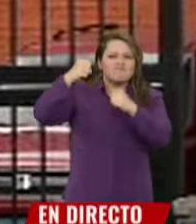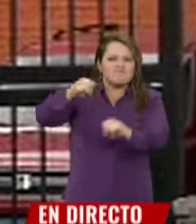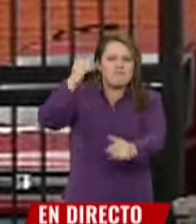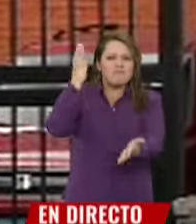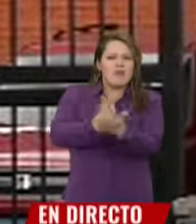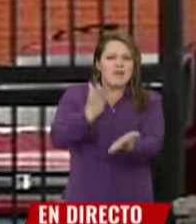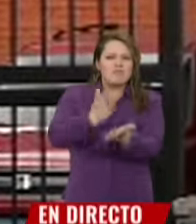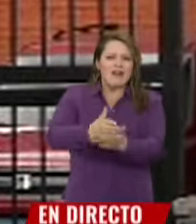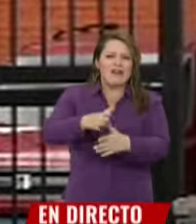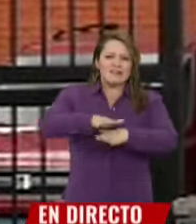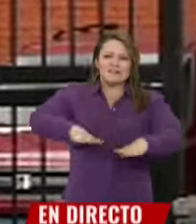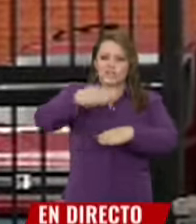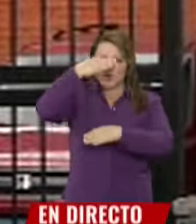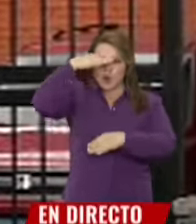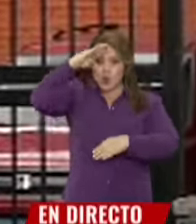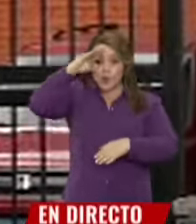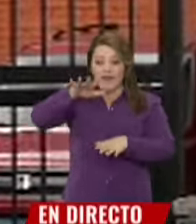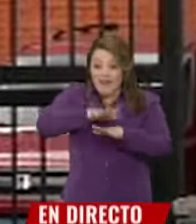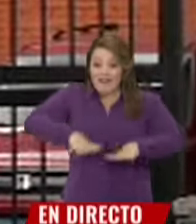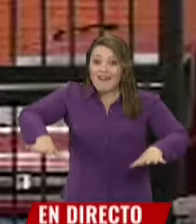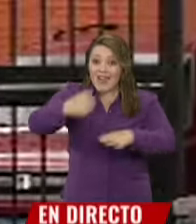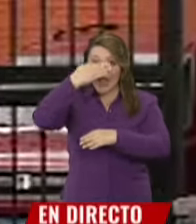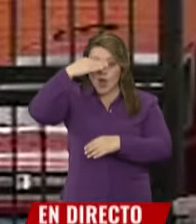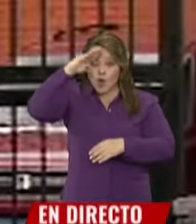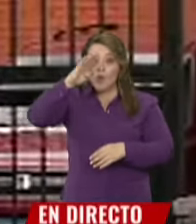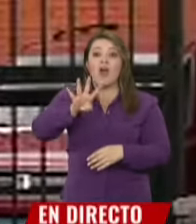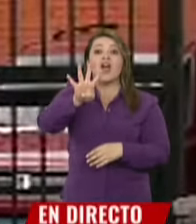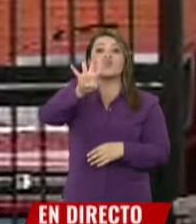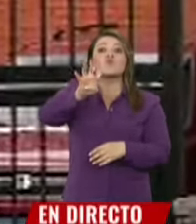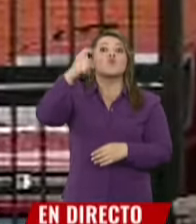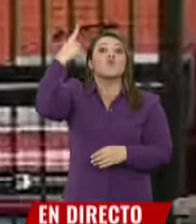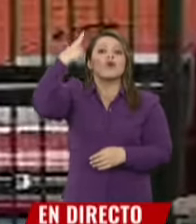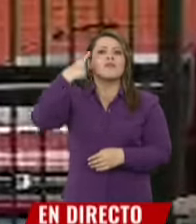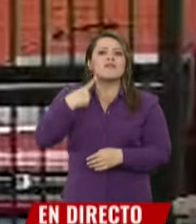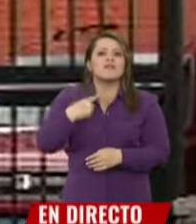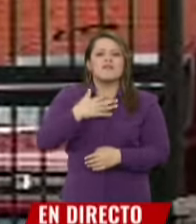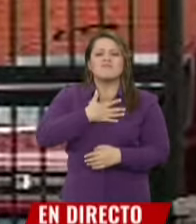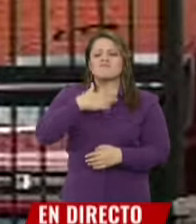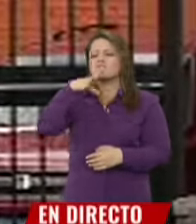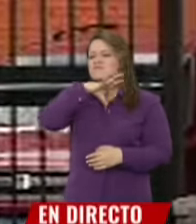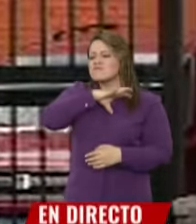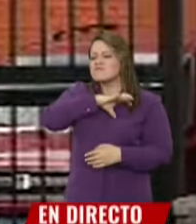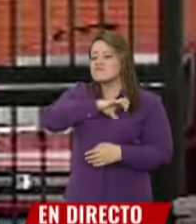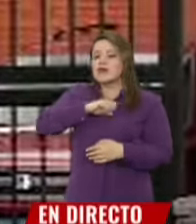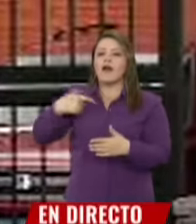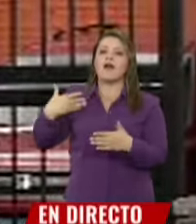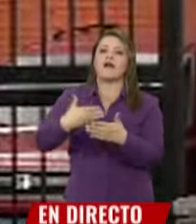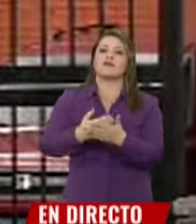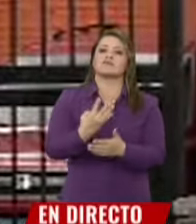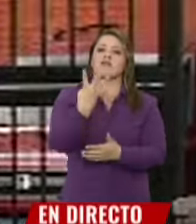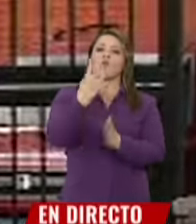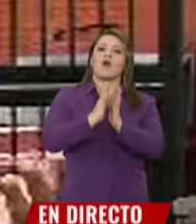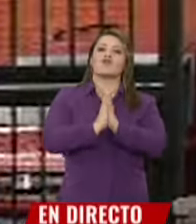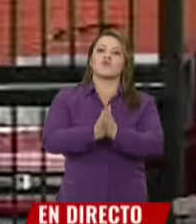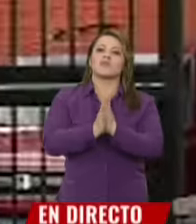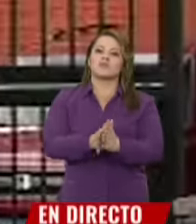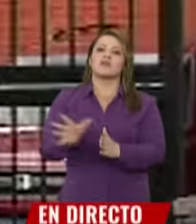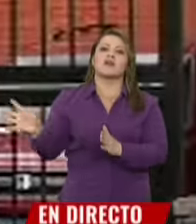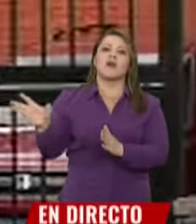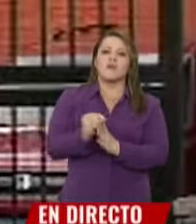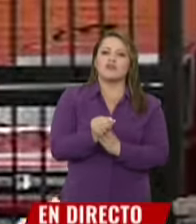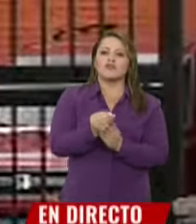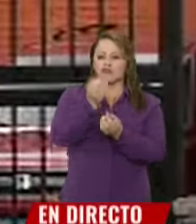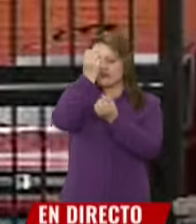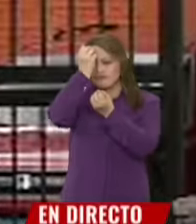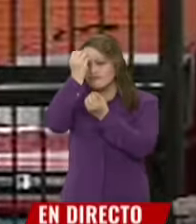se ha indicado que habrán 9 días de luto nacional para rendir homenaje al líder, que irán hasta el 4 de diciembre, y por ende la Embajada Cubana ha